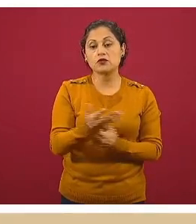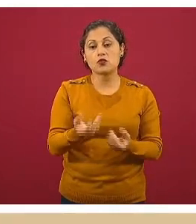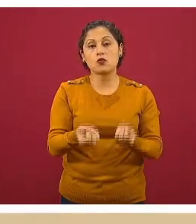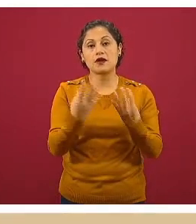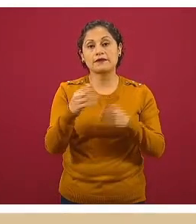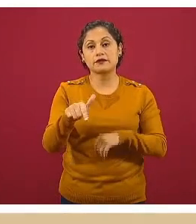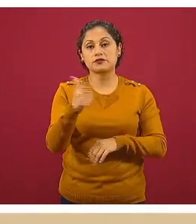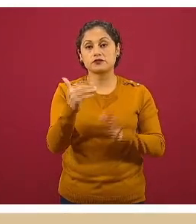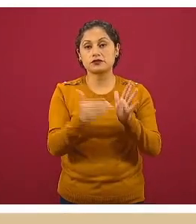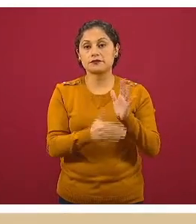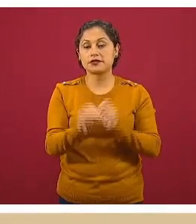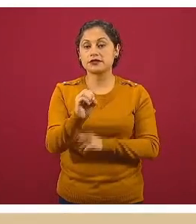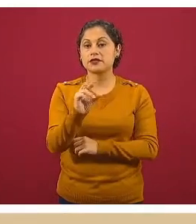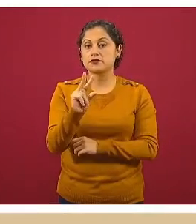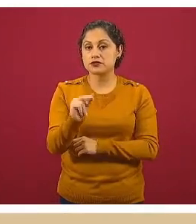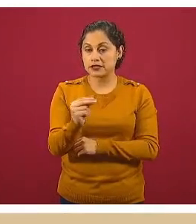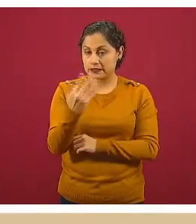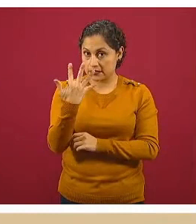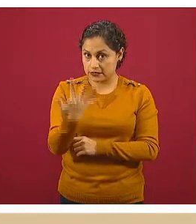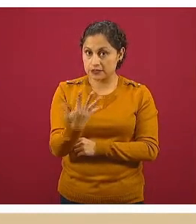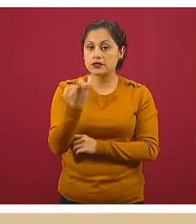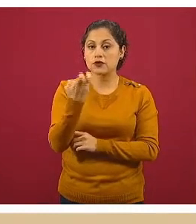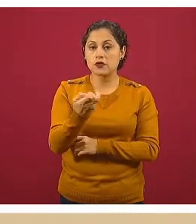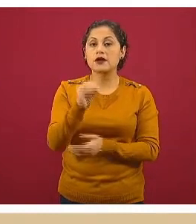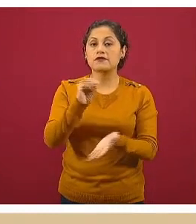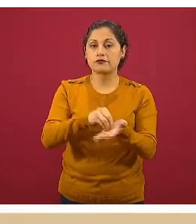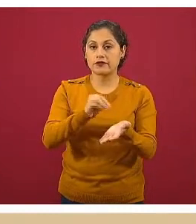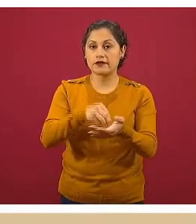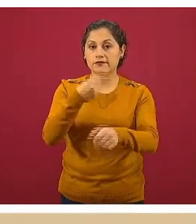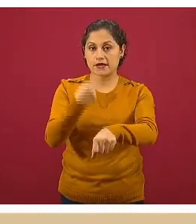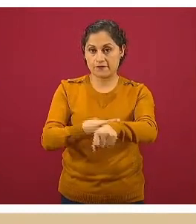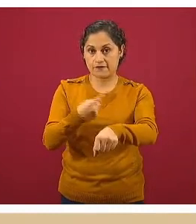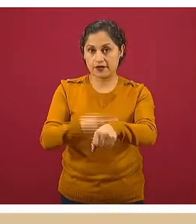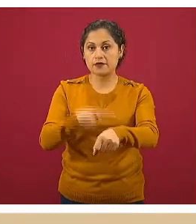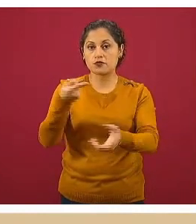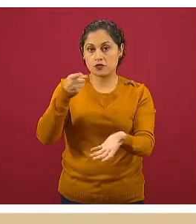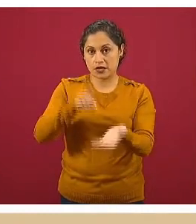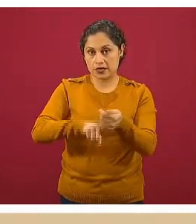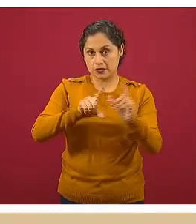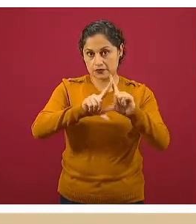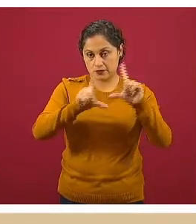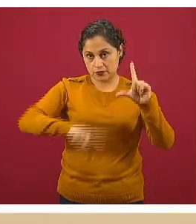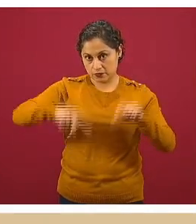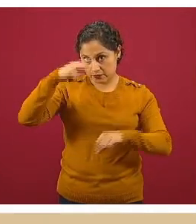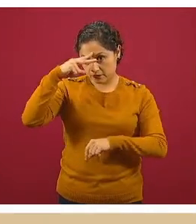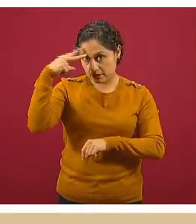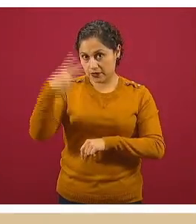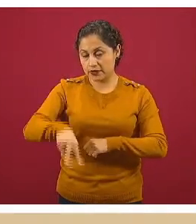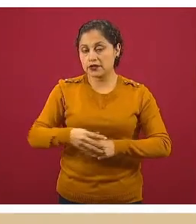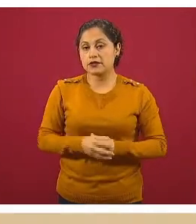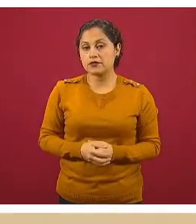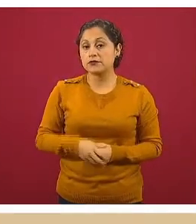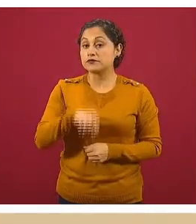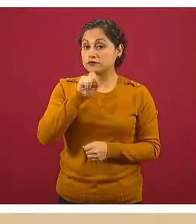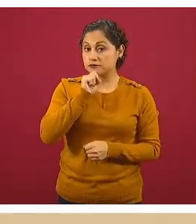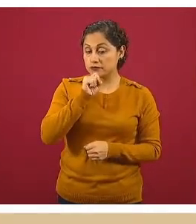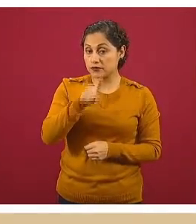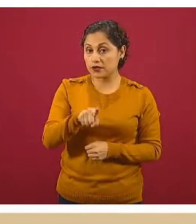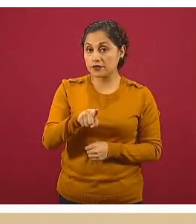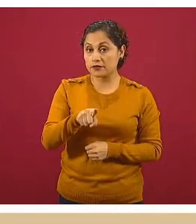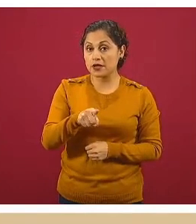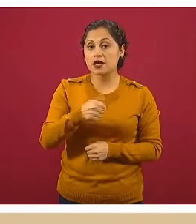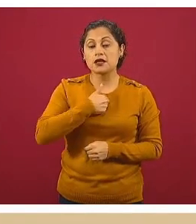12.085, representan a su vez la epidemia activa en México. Así también, y muy lamentablemente, se han